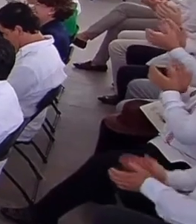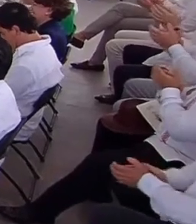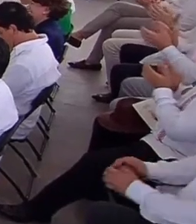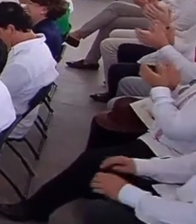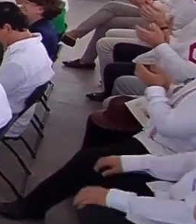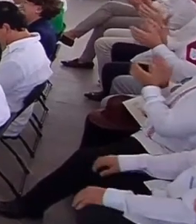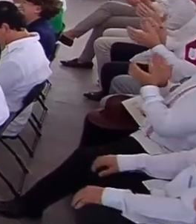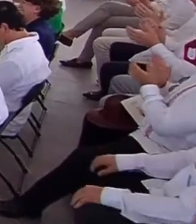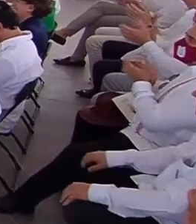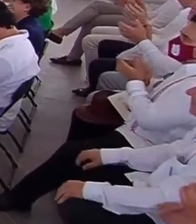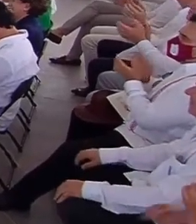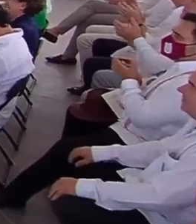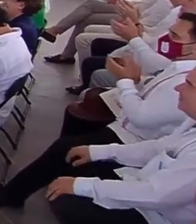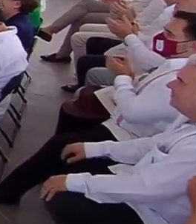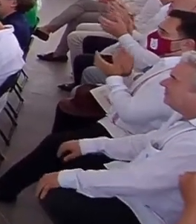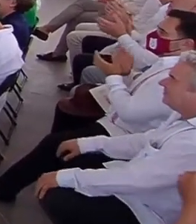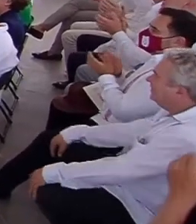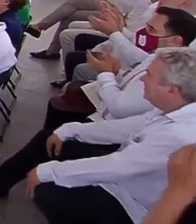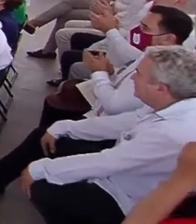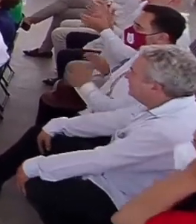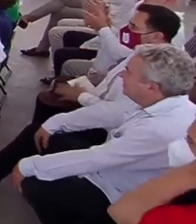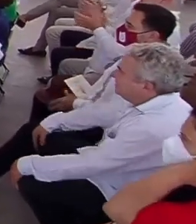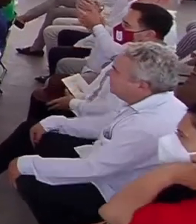Amigas, amigos,